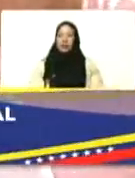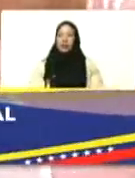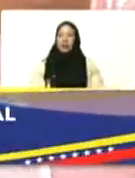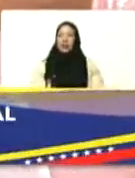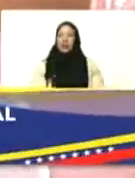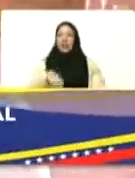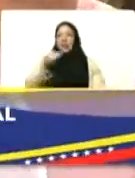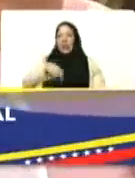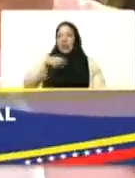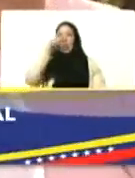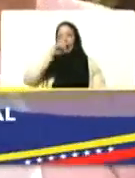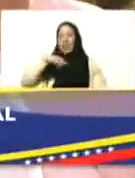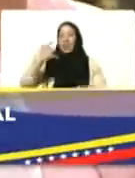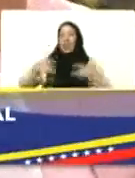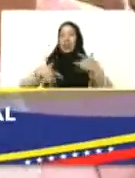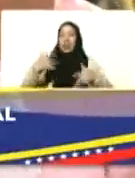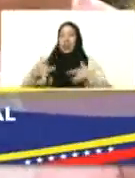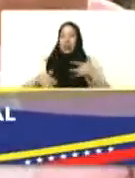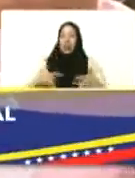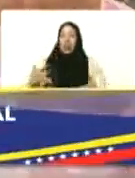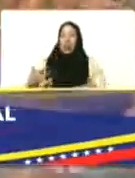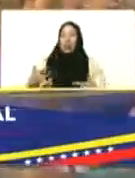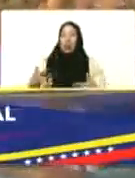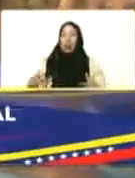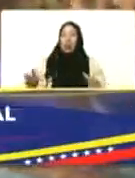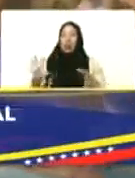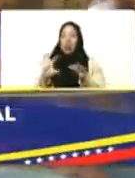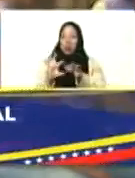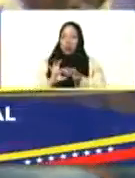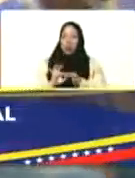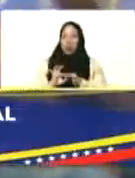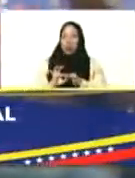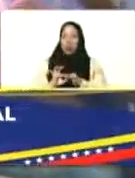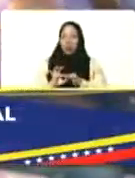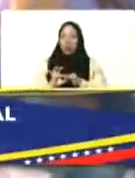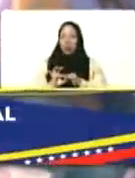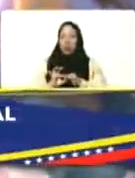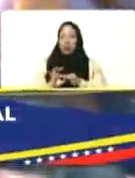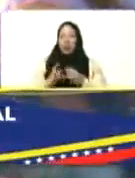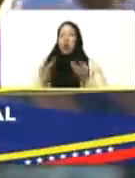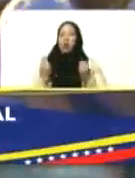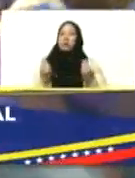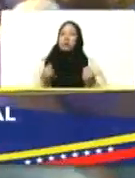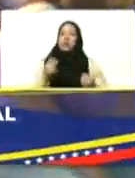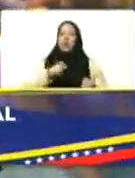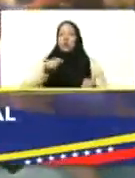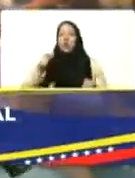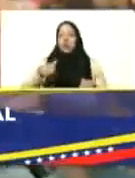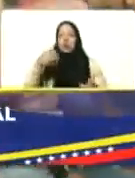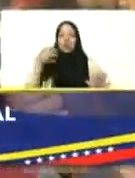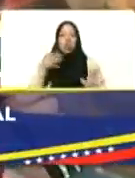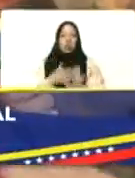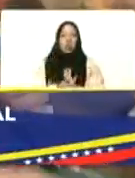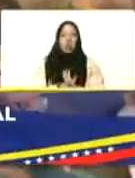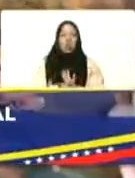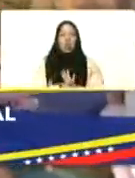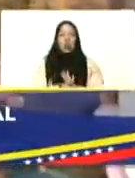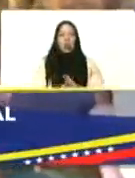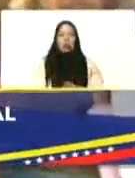Este año nos ha enseñado muchísimo.